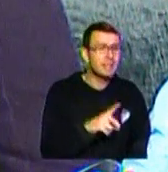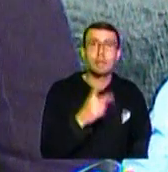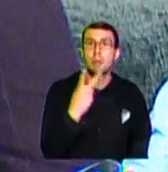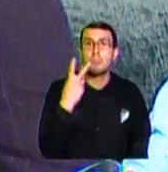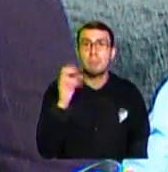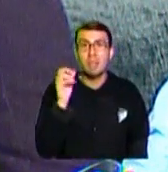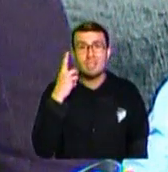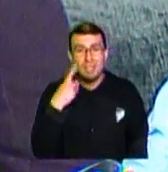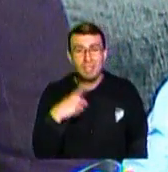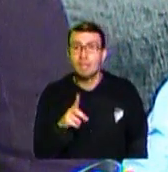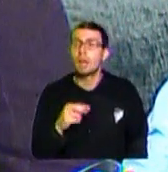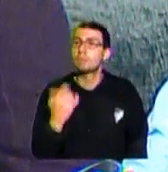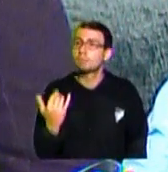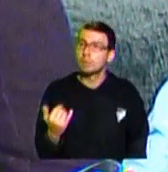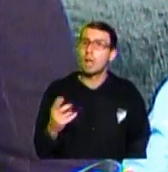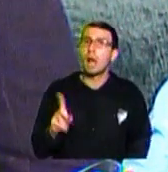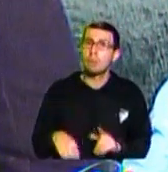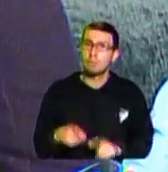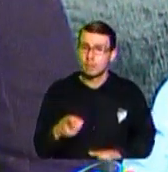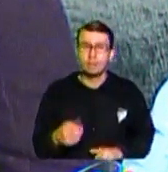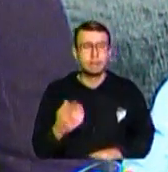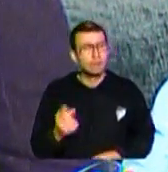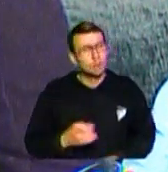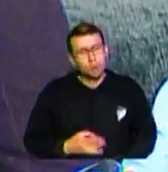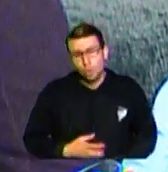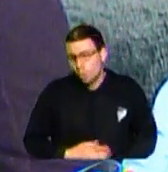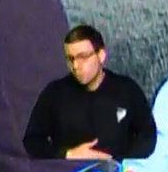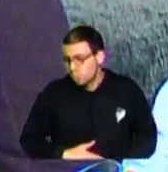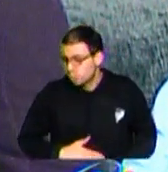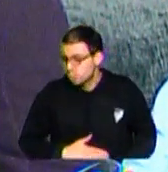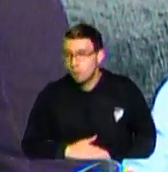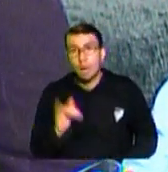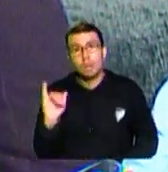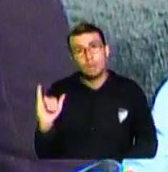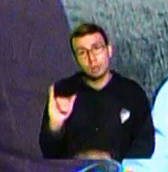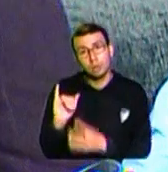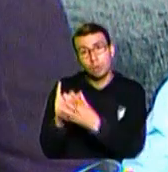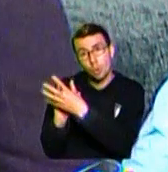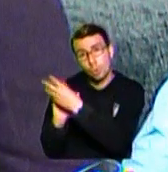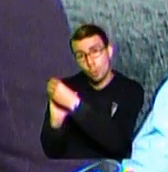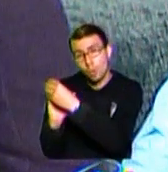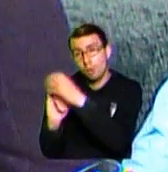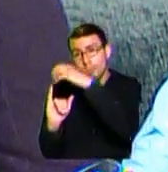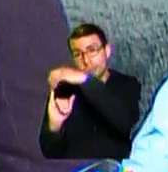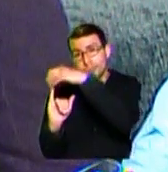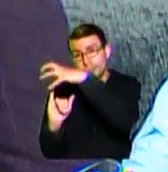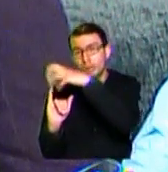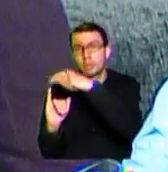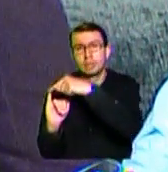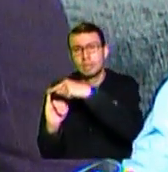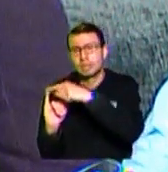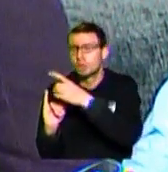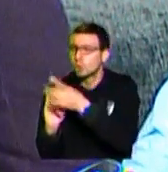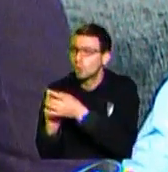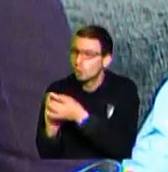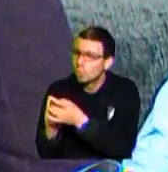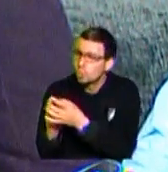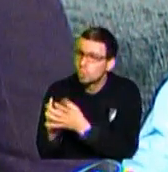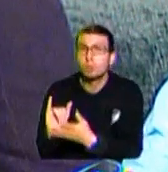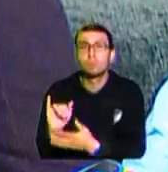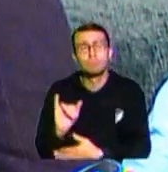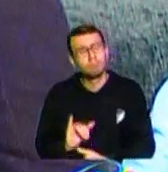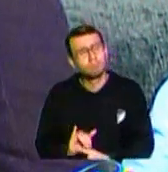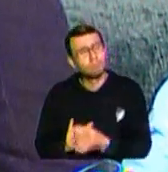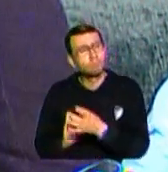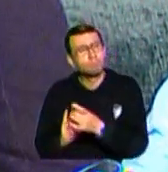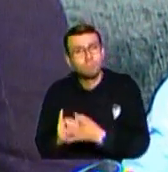con coágulos, demasiado dolor en el ovario derecho, que fue el que más estaba afectado. Y ahora ellos me